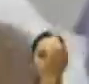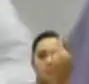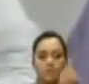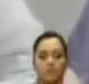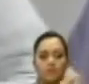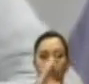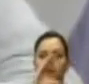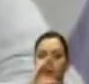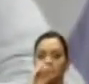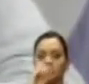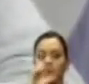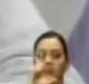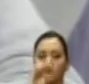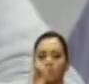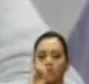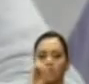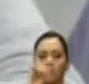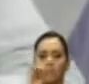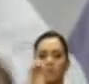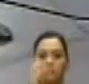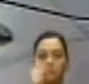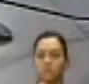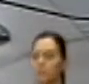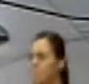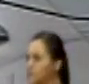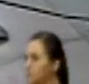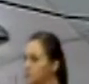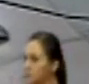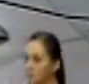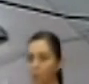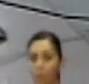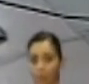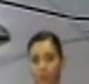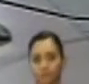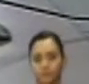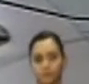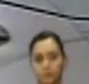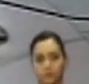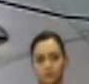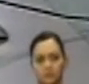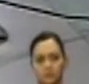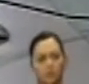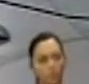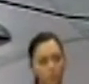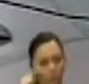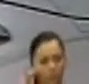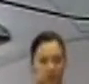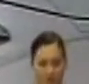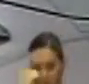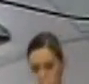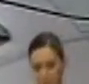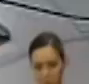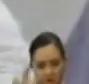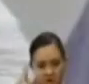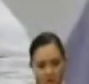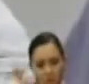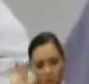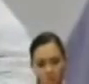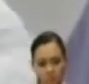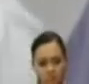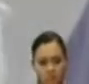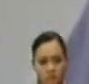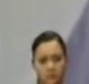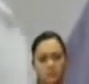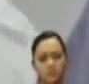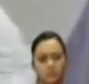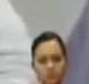comentaba a Julio César. O sea, yo no sé si soy muy sensible, soy raro, el raro soy yo, qué sé. Pero se me salían las lágrimas,